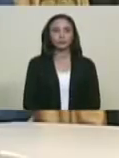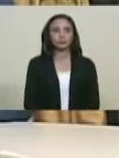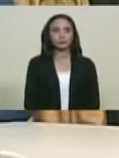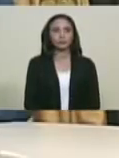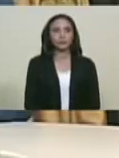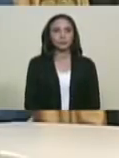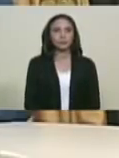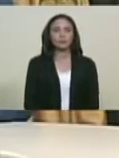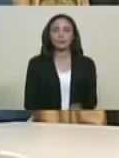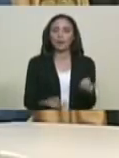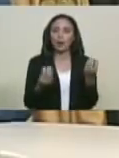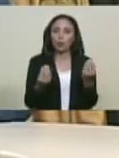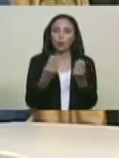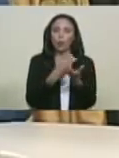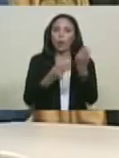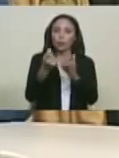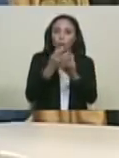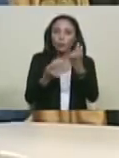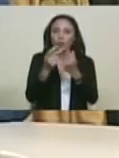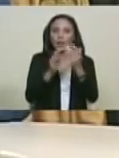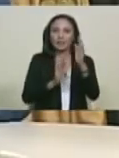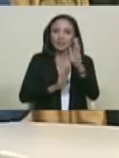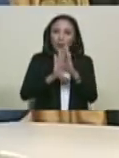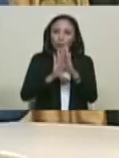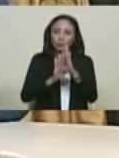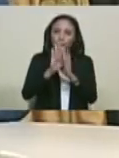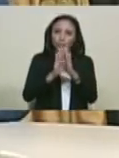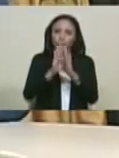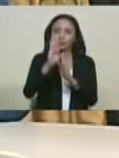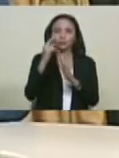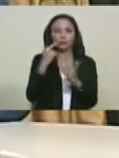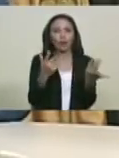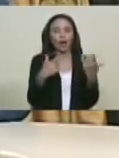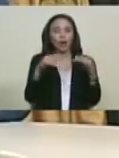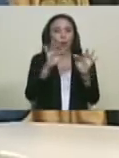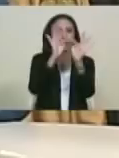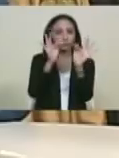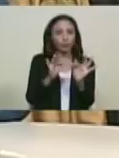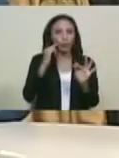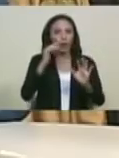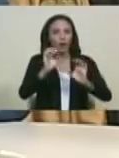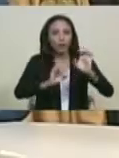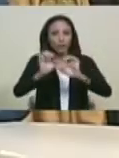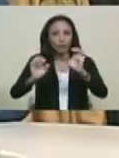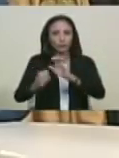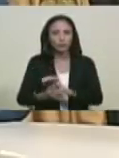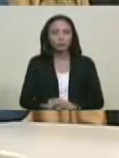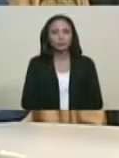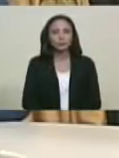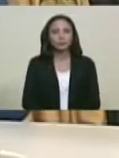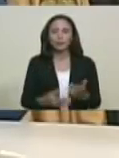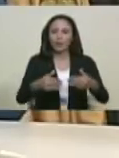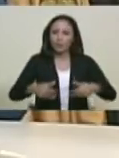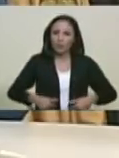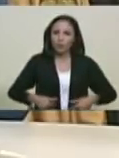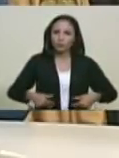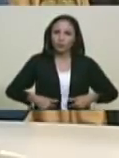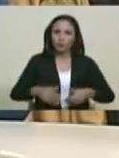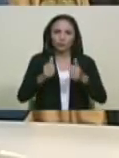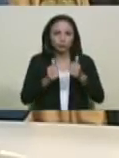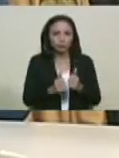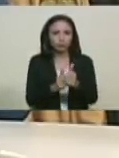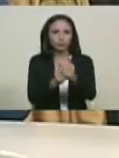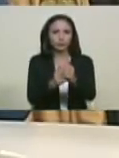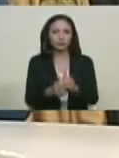para un nuevo estado económico que amerita que amerita mucho esfuerzo y mucho seguimiento